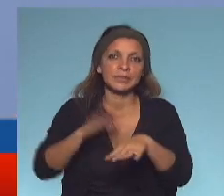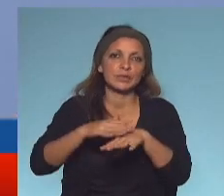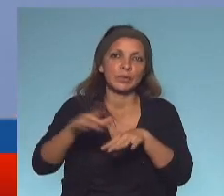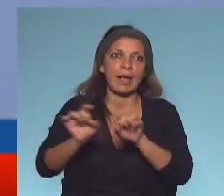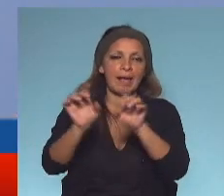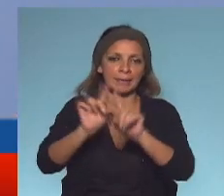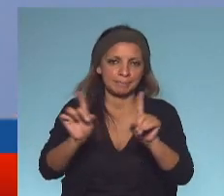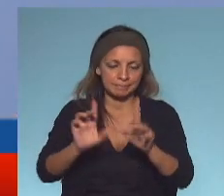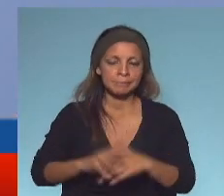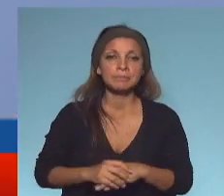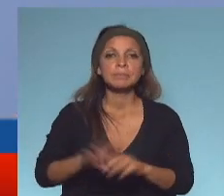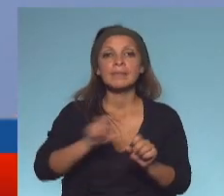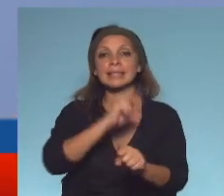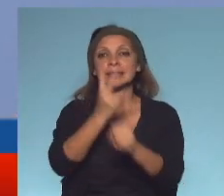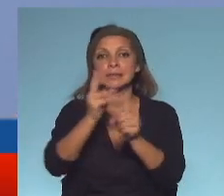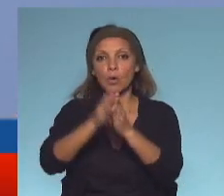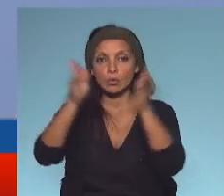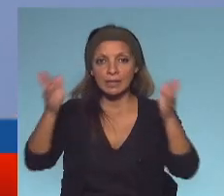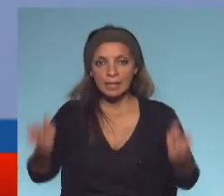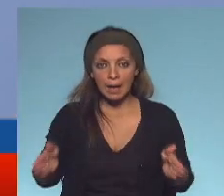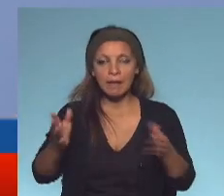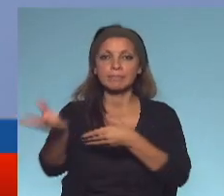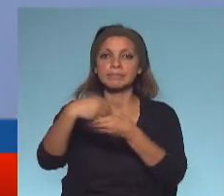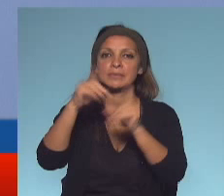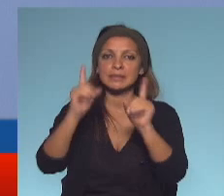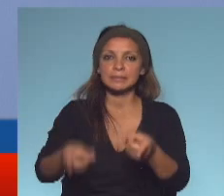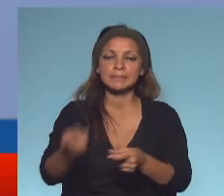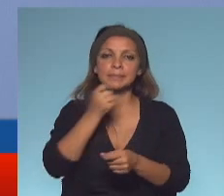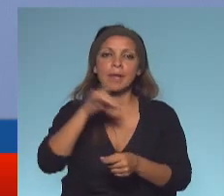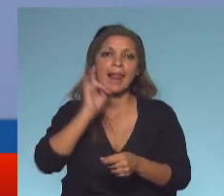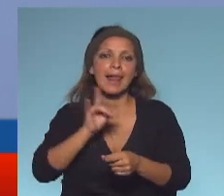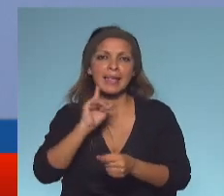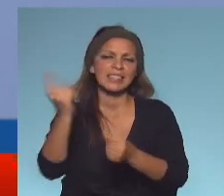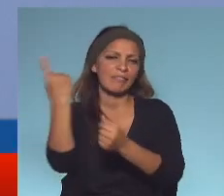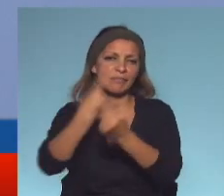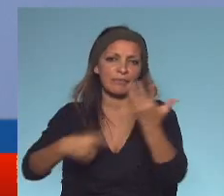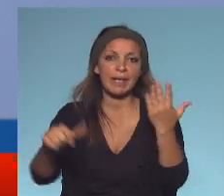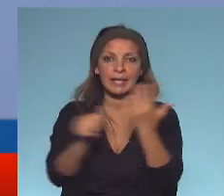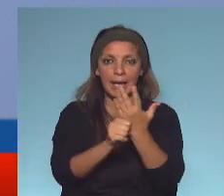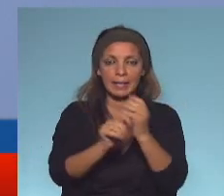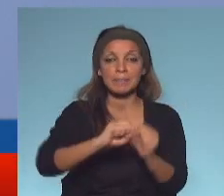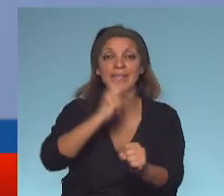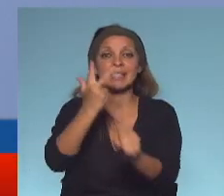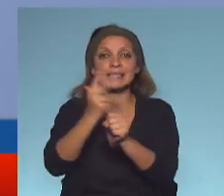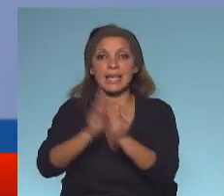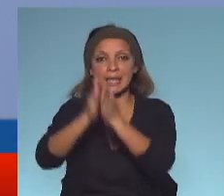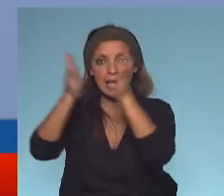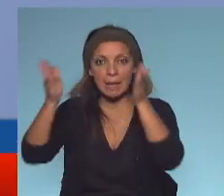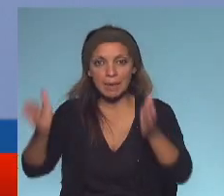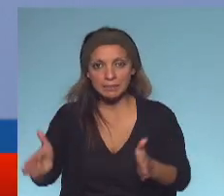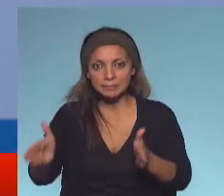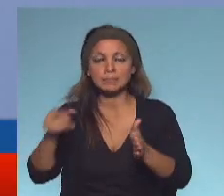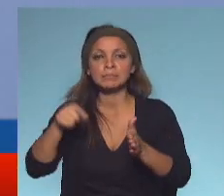contagio. La segunda etapa va a incluir otros productos frescos como lácteos y carne, y la tercera etapa extenderá